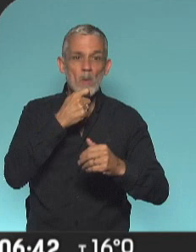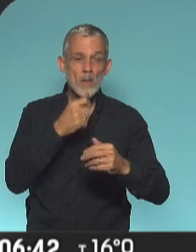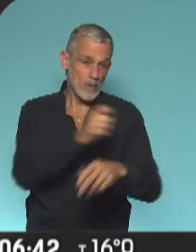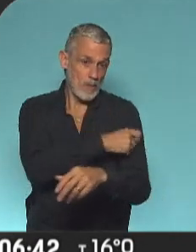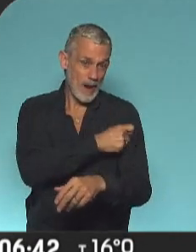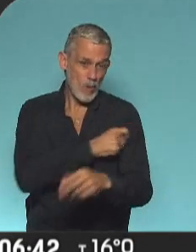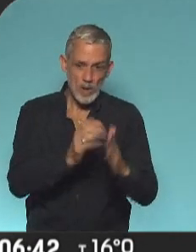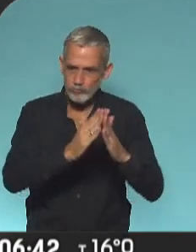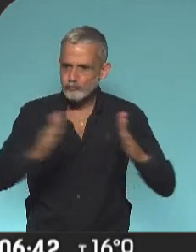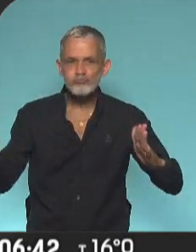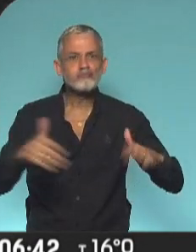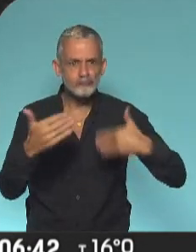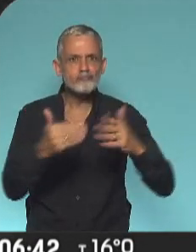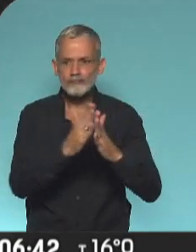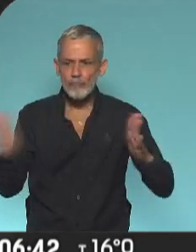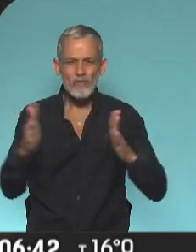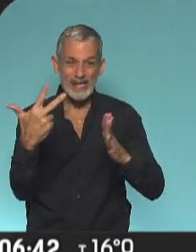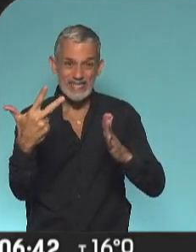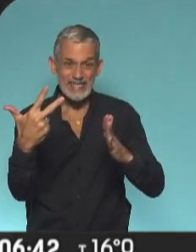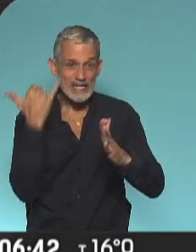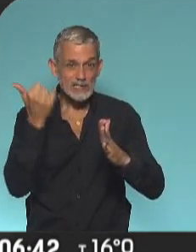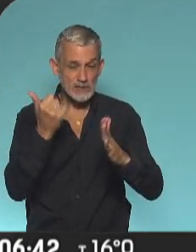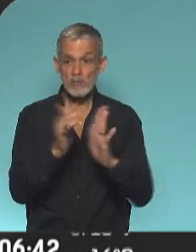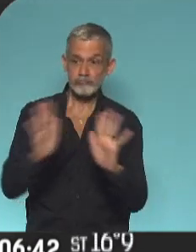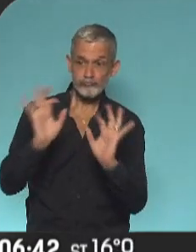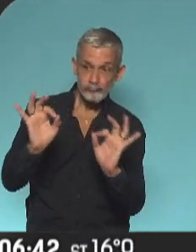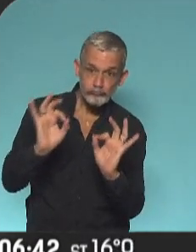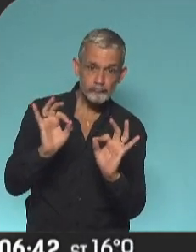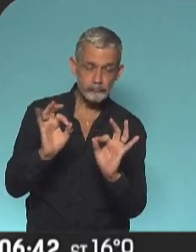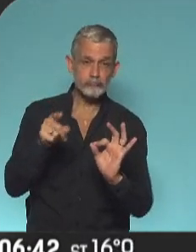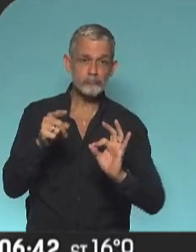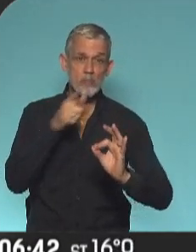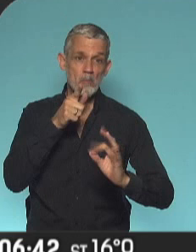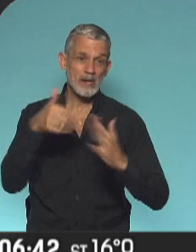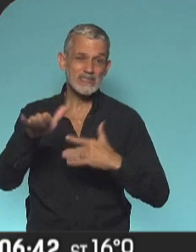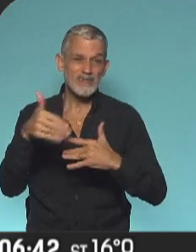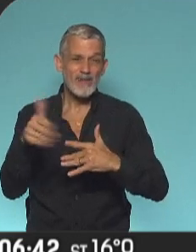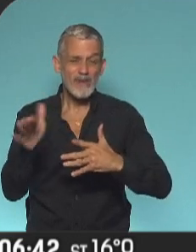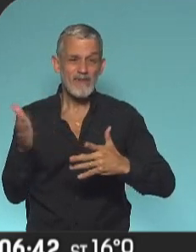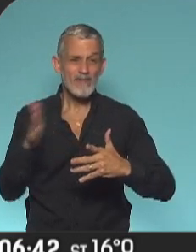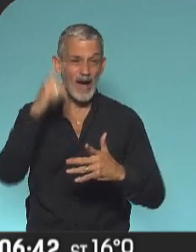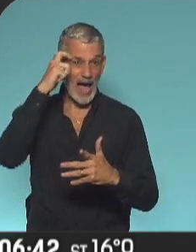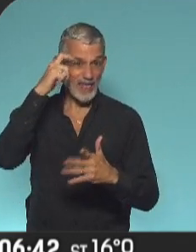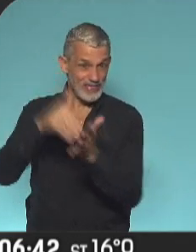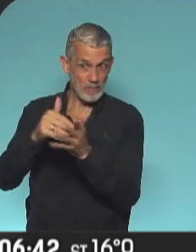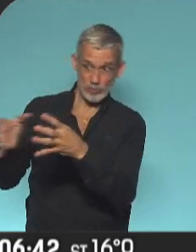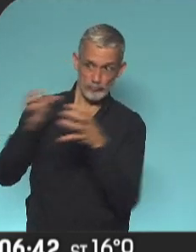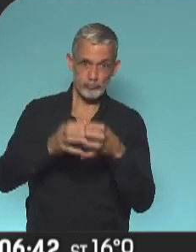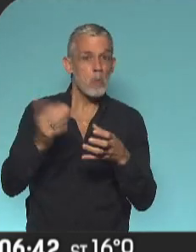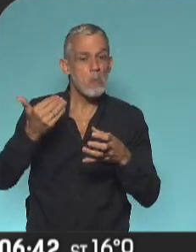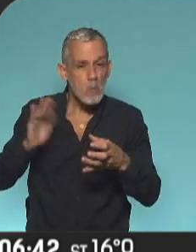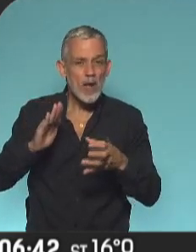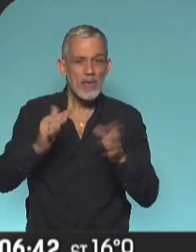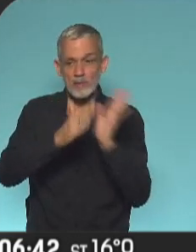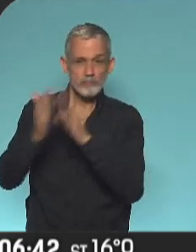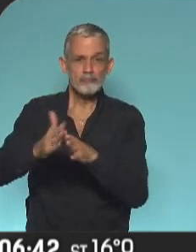Están culminando la fase 3. Estarían en condiciones de darnos 10 millones de la primera vacuna y 10 millones de la